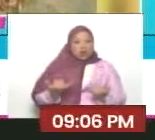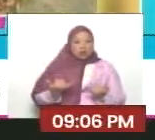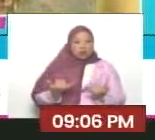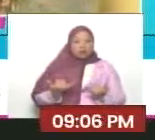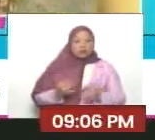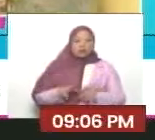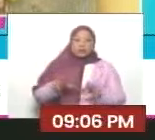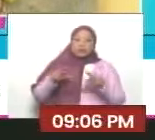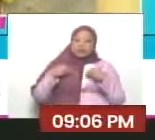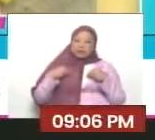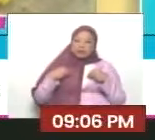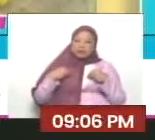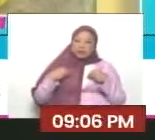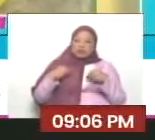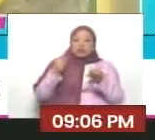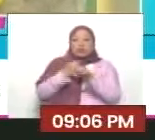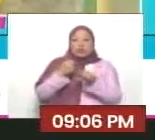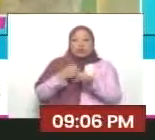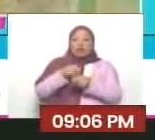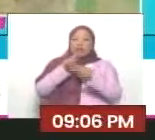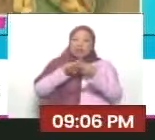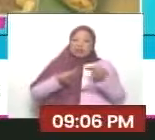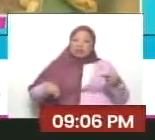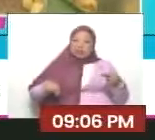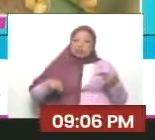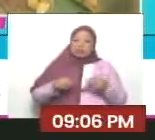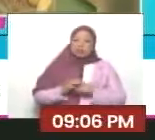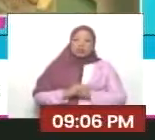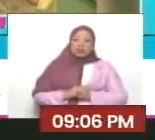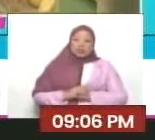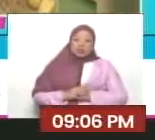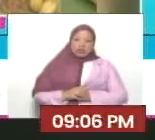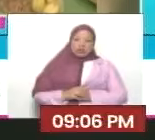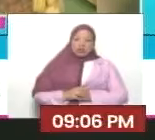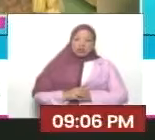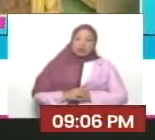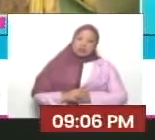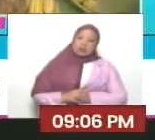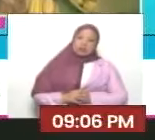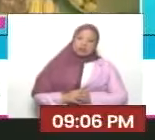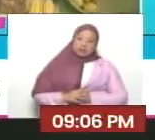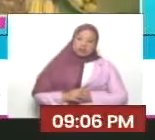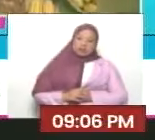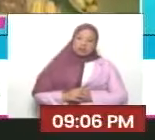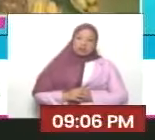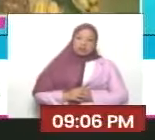Y eso lo asumimos como un compromiso porque la idea es